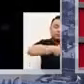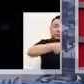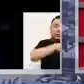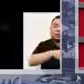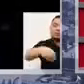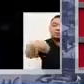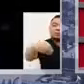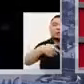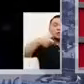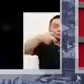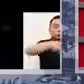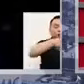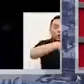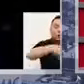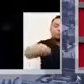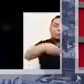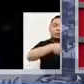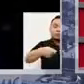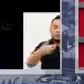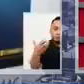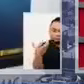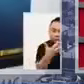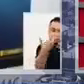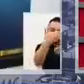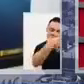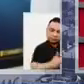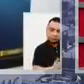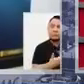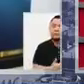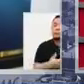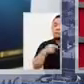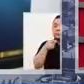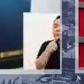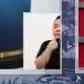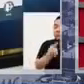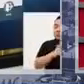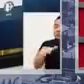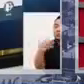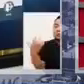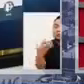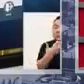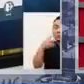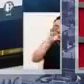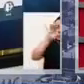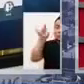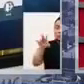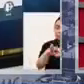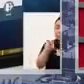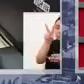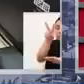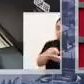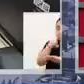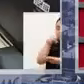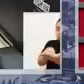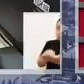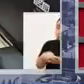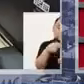Esas son las actas impugnadas. Esas son las actas impugnadas, las 800. Está porque dentro. Las 1000 que habían sido observadas. Está